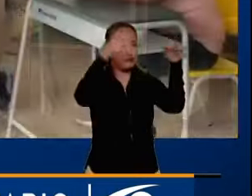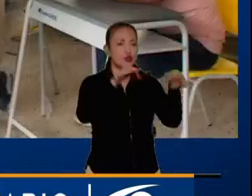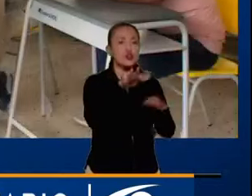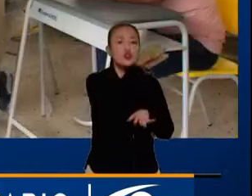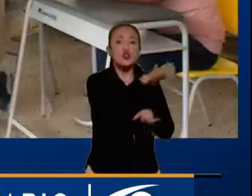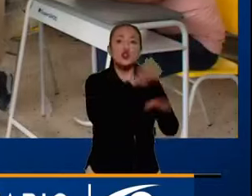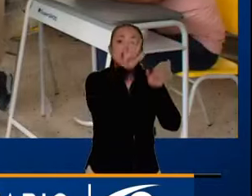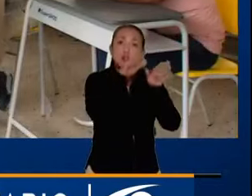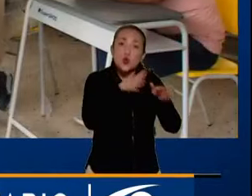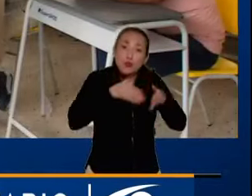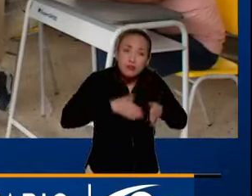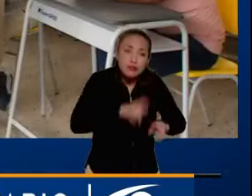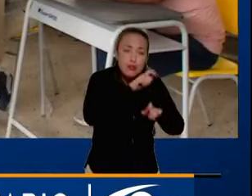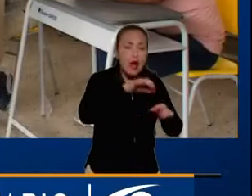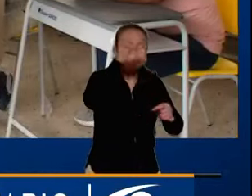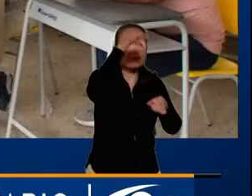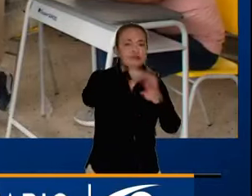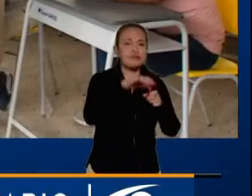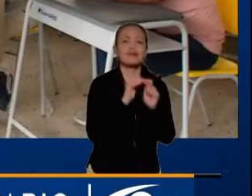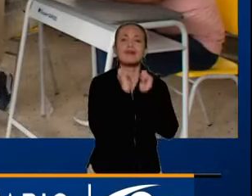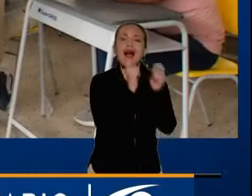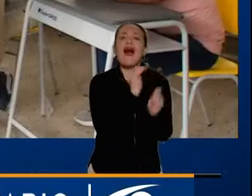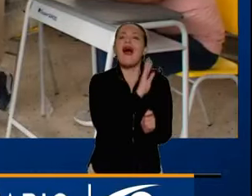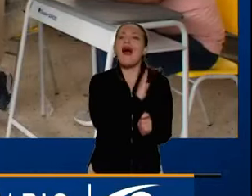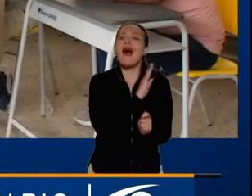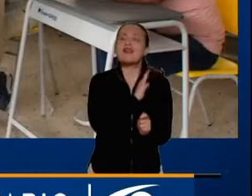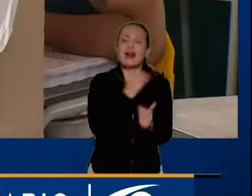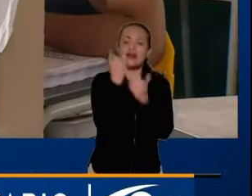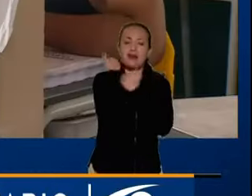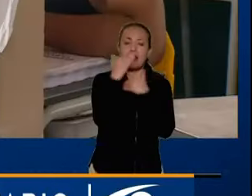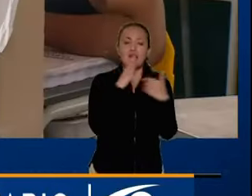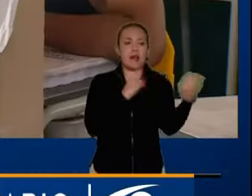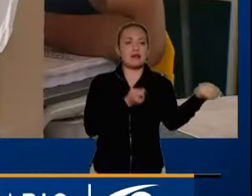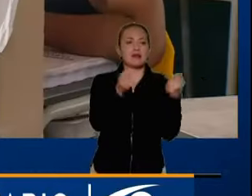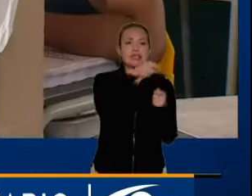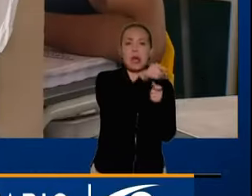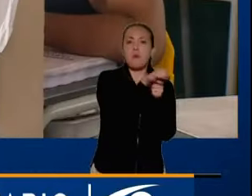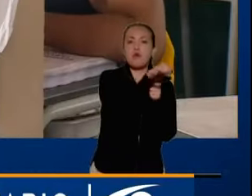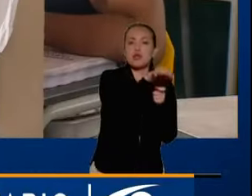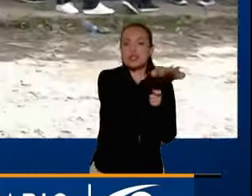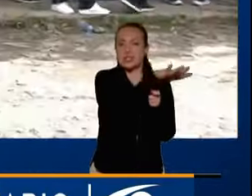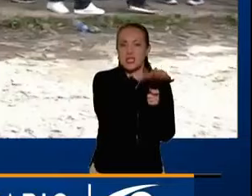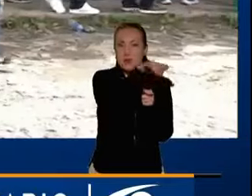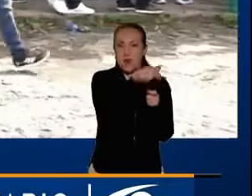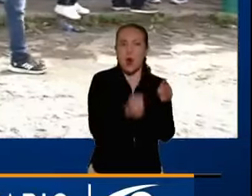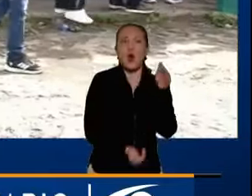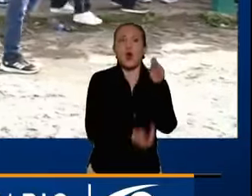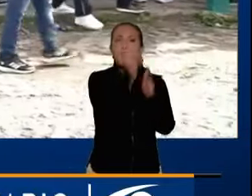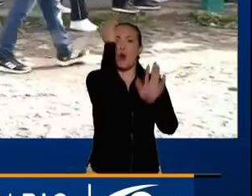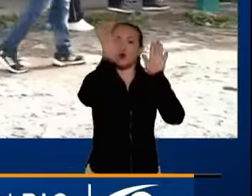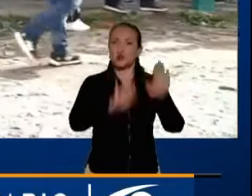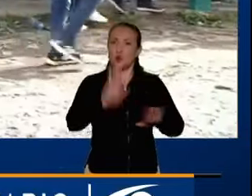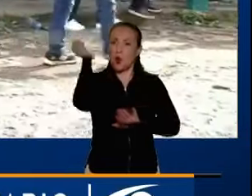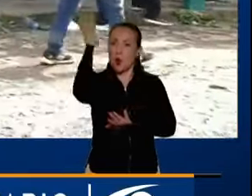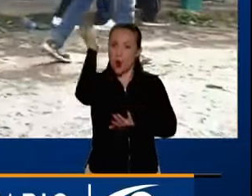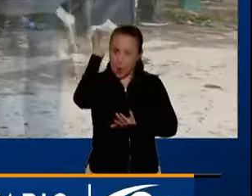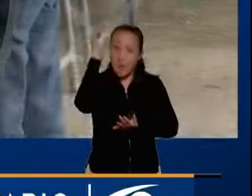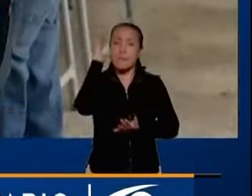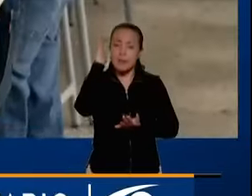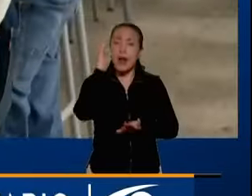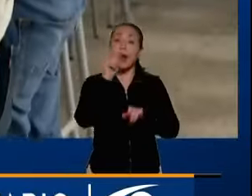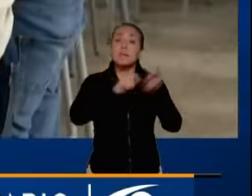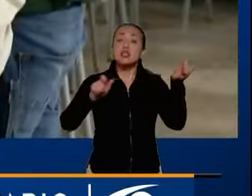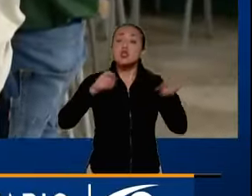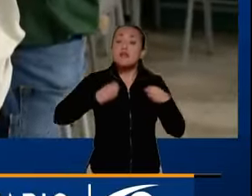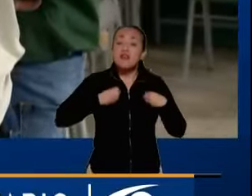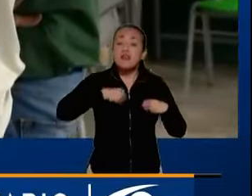van a escoger al alcalde, a la persona que va a tener las riendas para poder tomar el rumbo de este nuevo municipio. Son más de 20.000 personas que habitan aquí